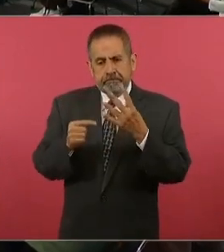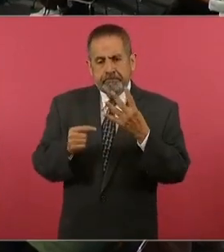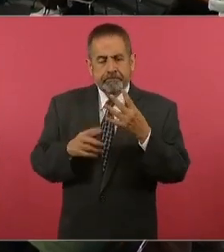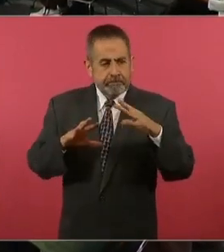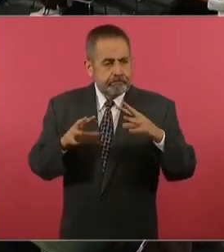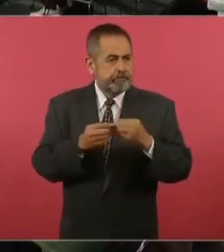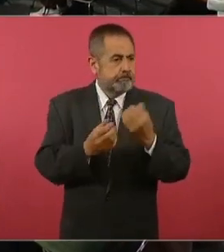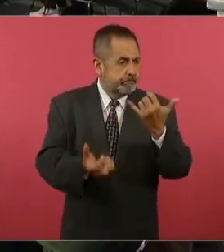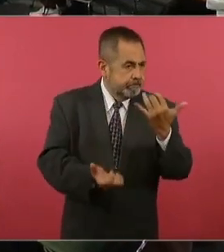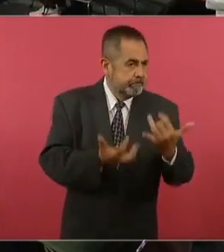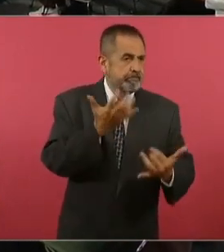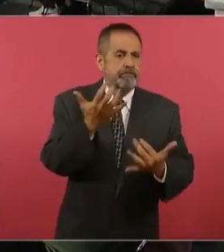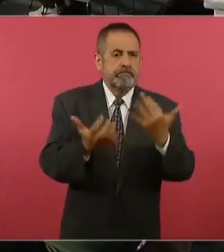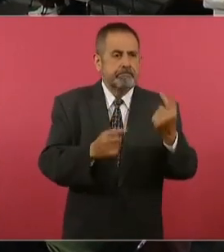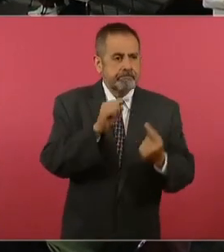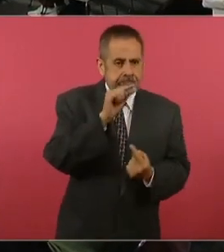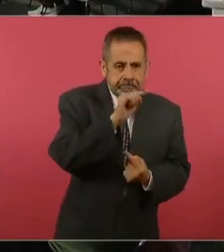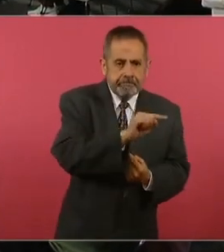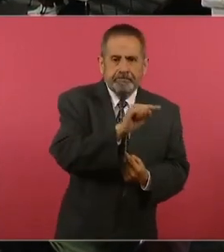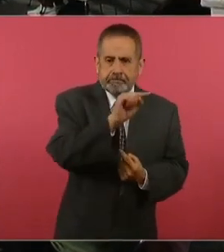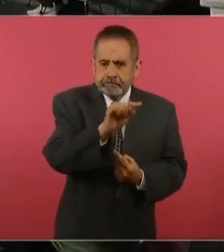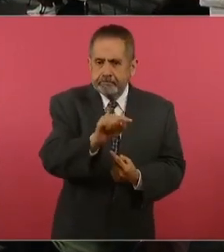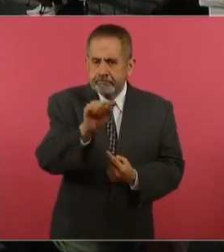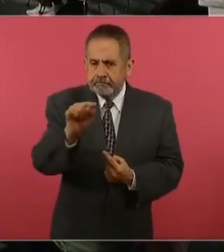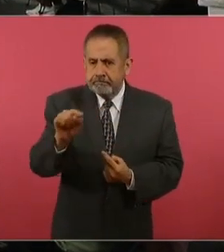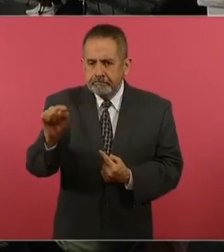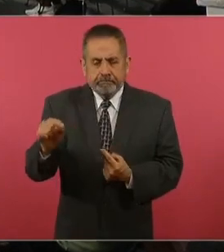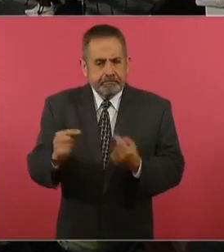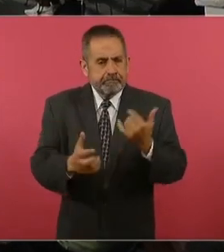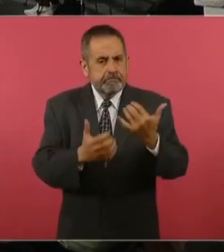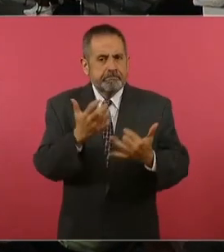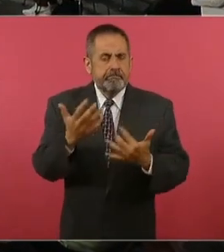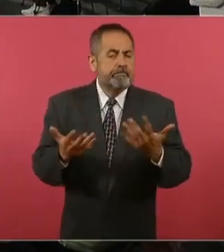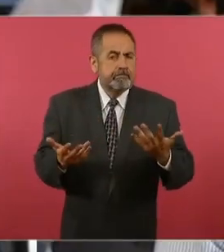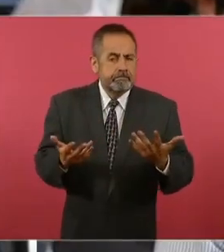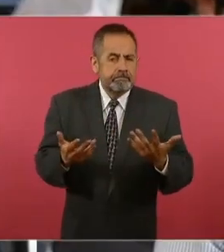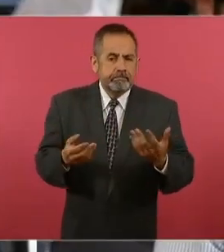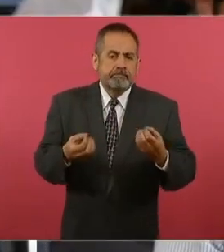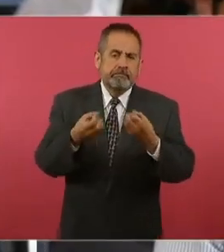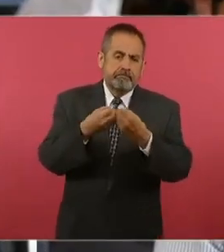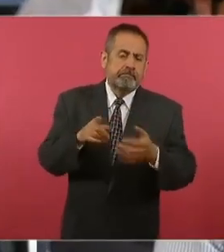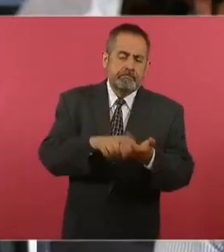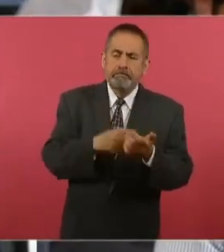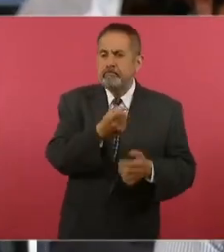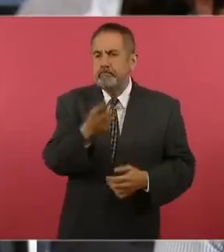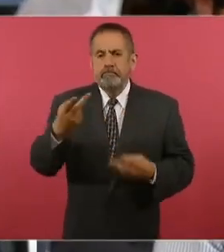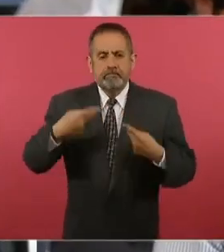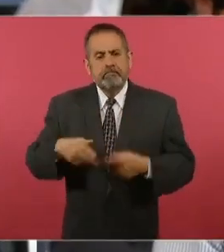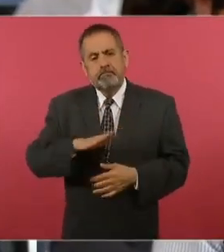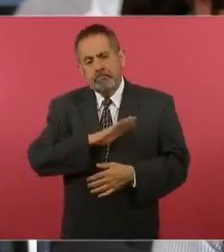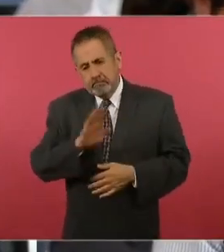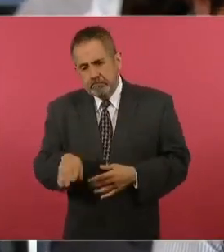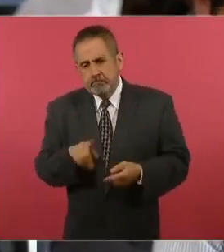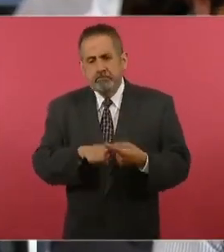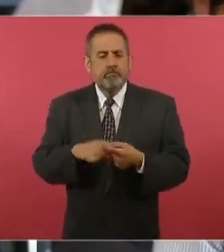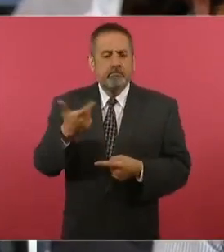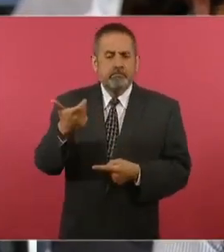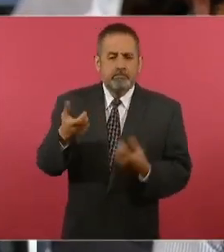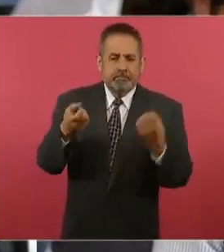estos incendios han dado pérdidas humanas,